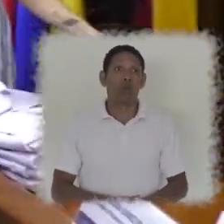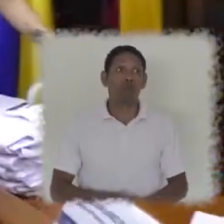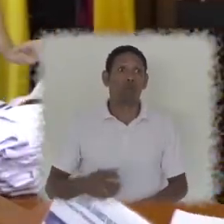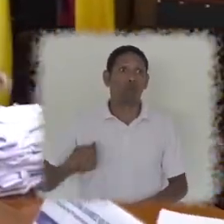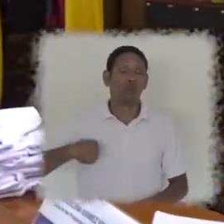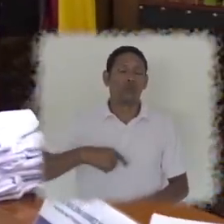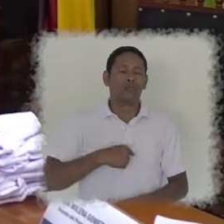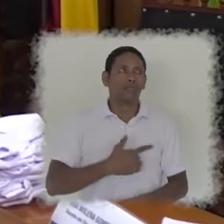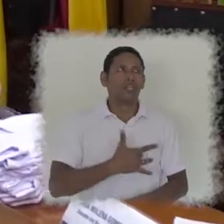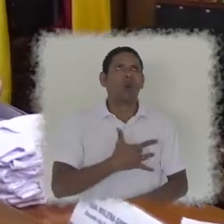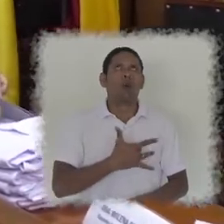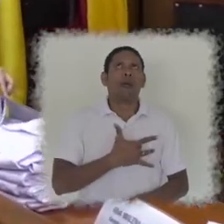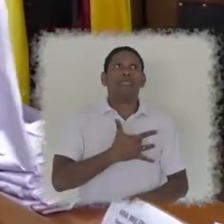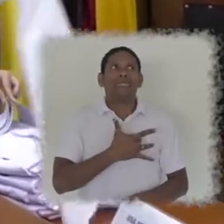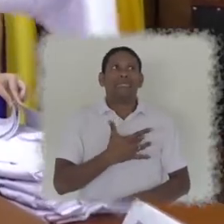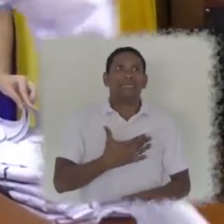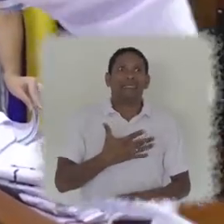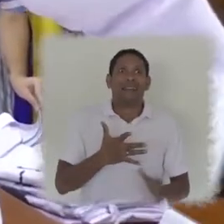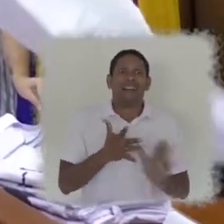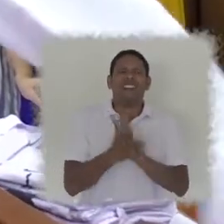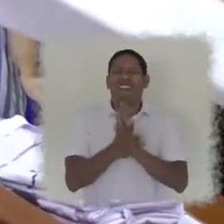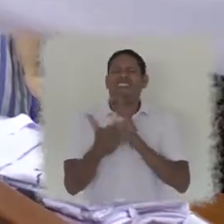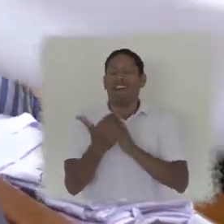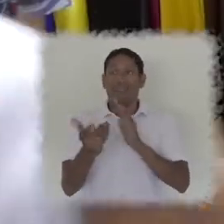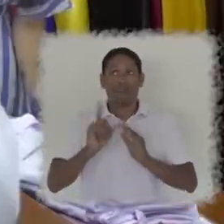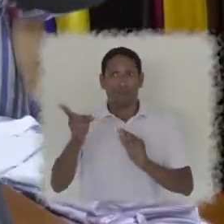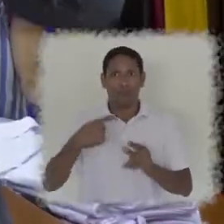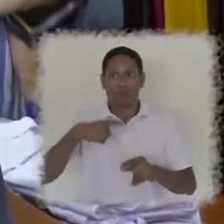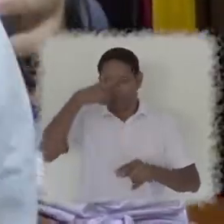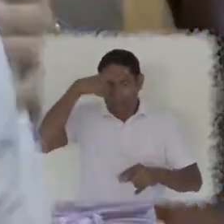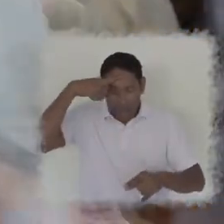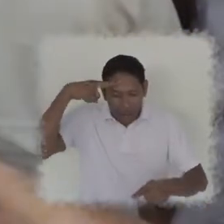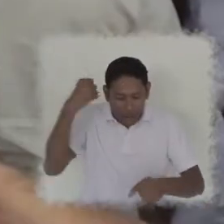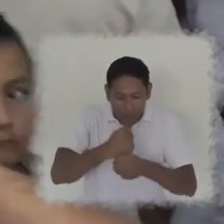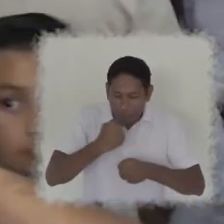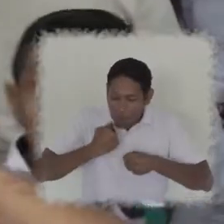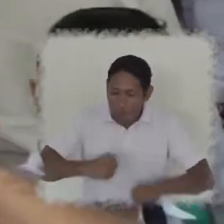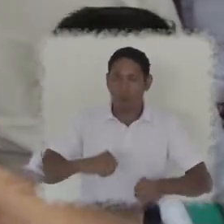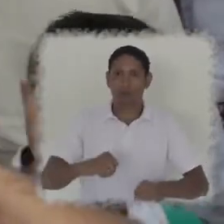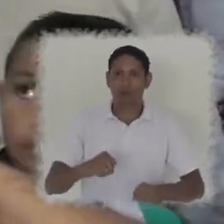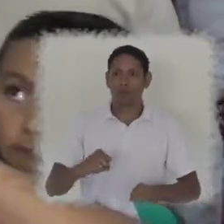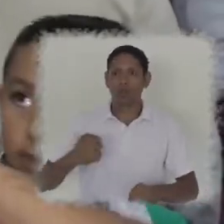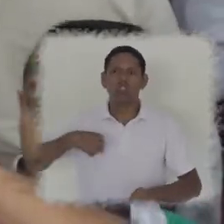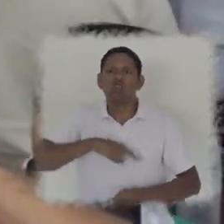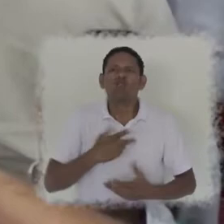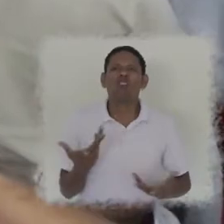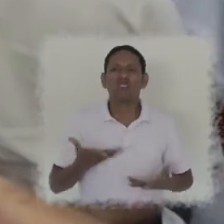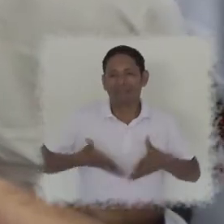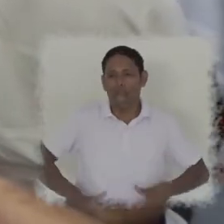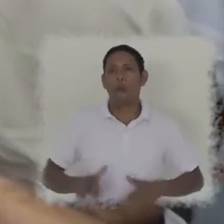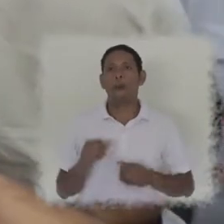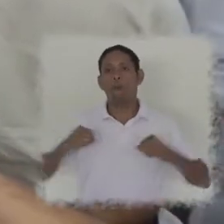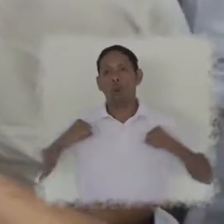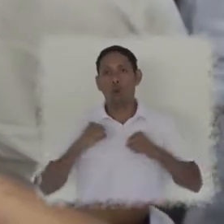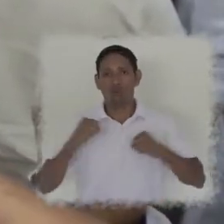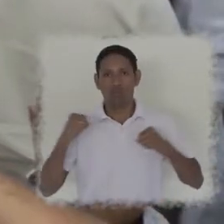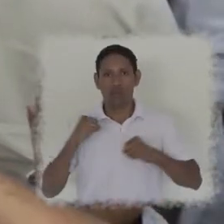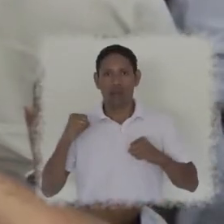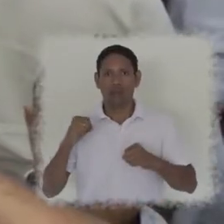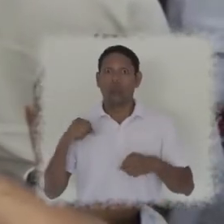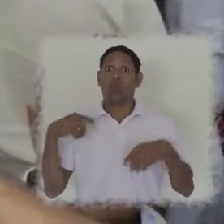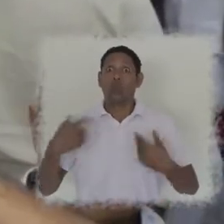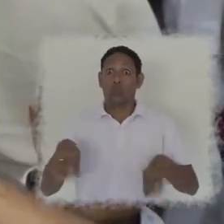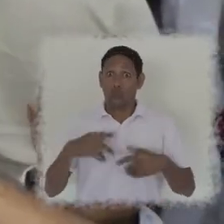Es algo que no se puede describir, pero pues ahí están los frutos, el esfuerzo. Nosotros somos de Bogotá y la